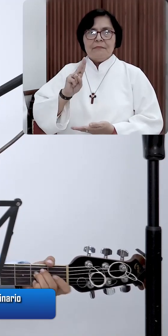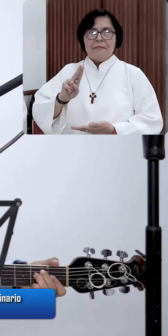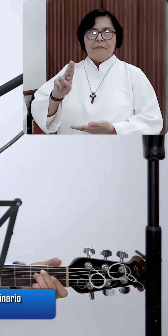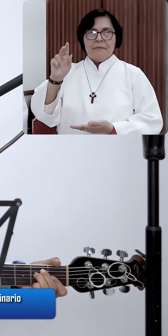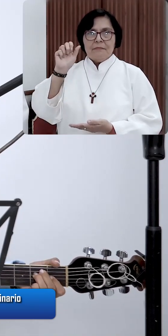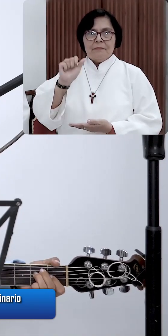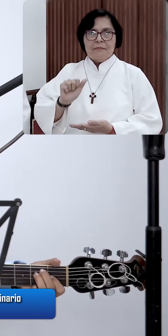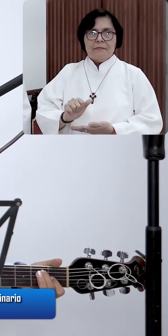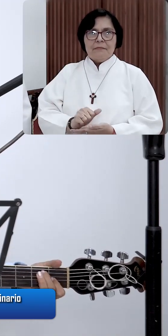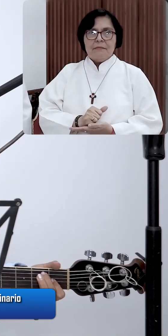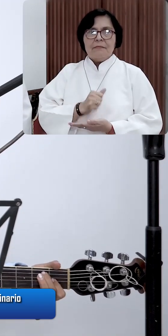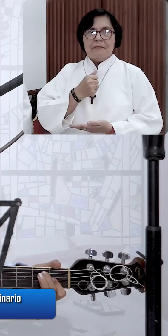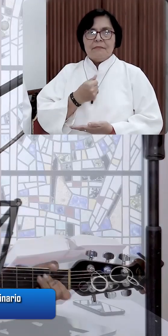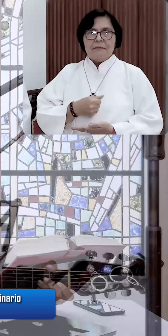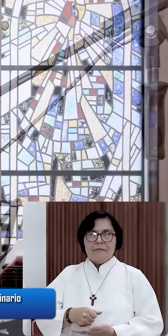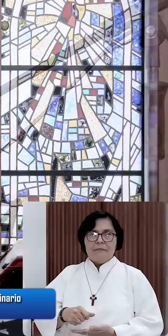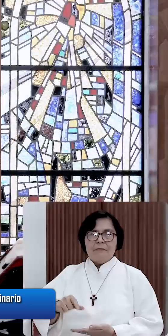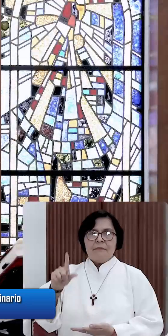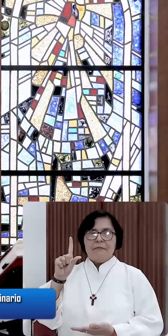aleluya,